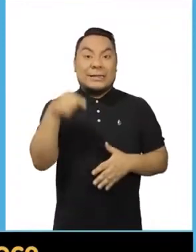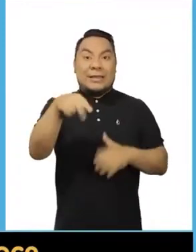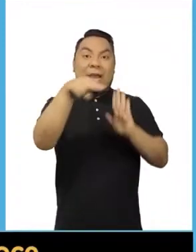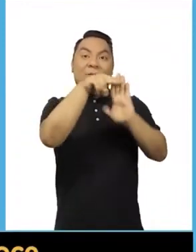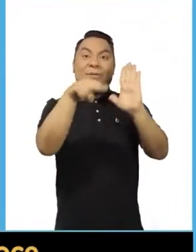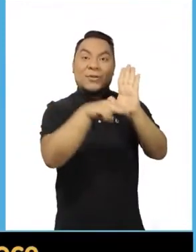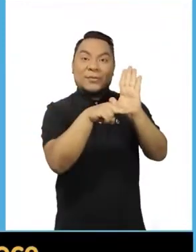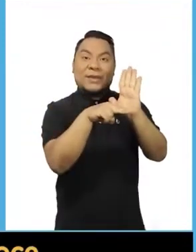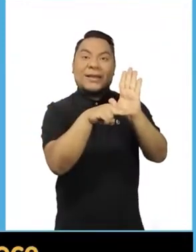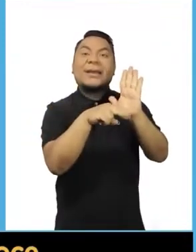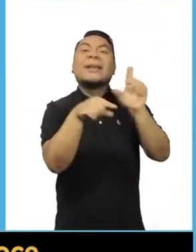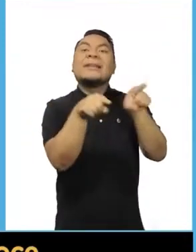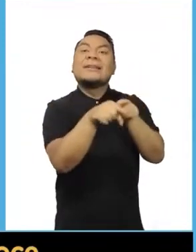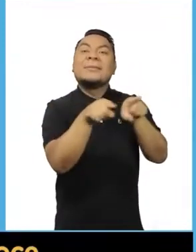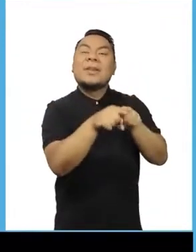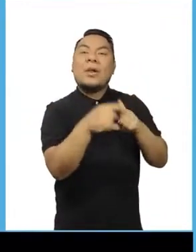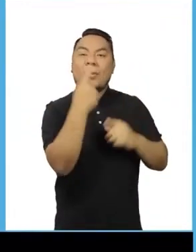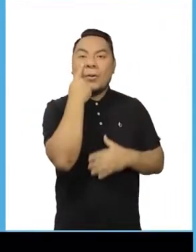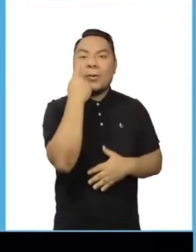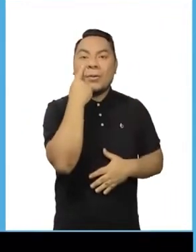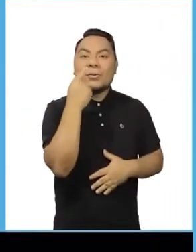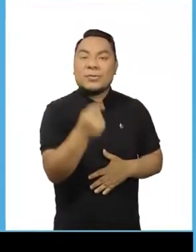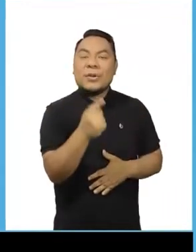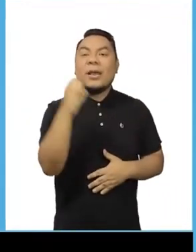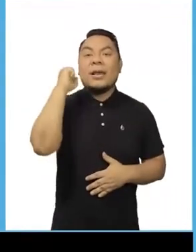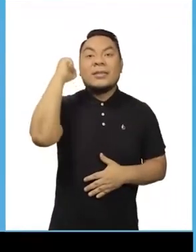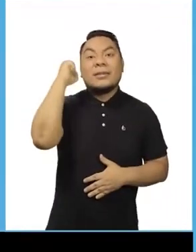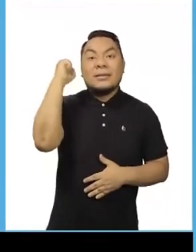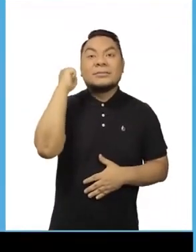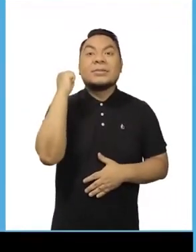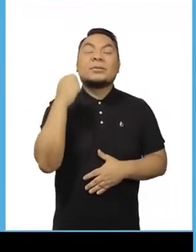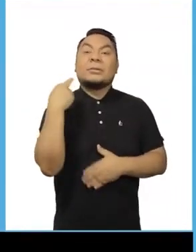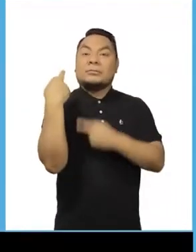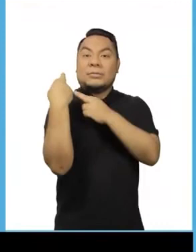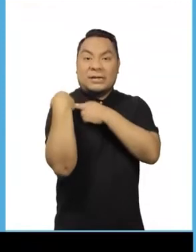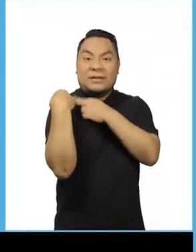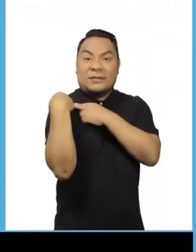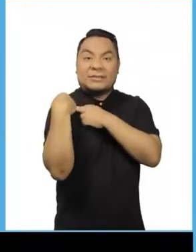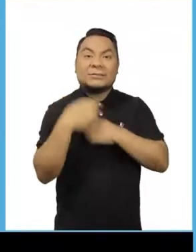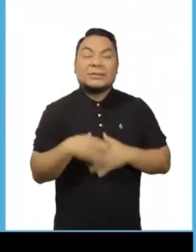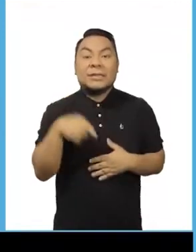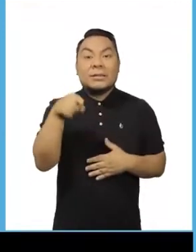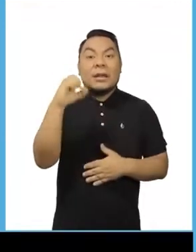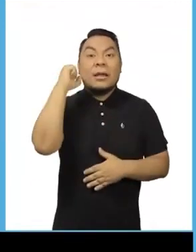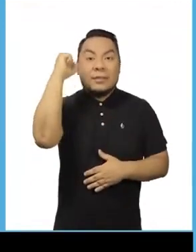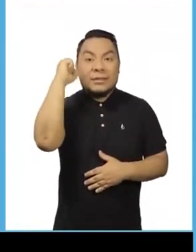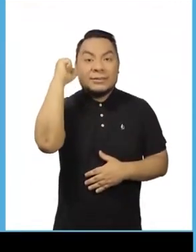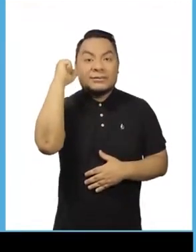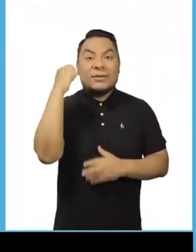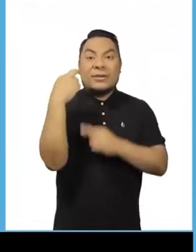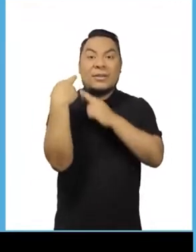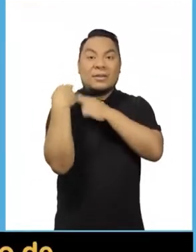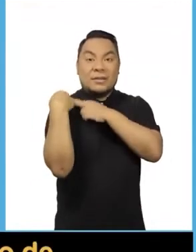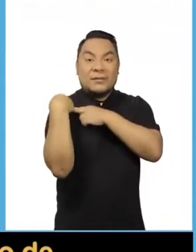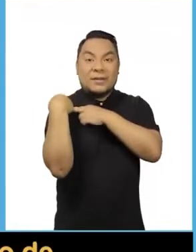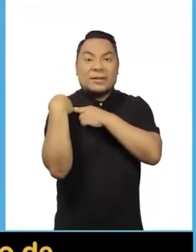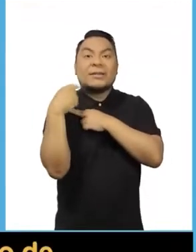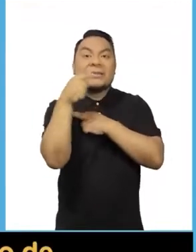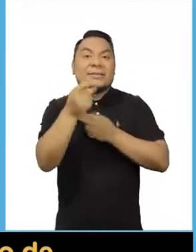A estas normas también se les conoce como derechos y deberes. Estos derechos y